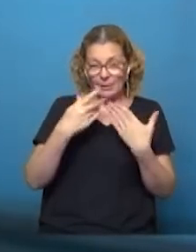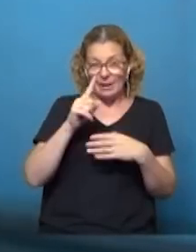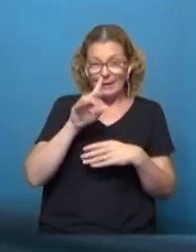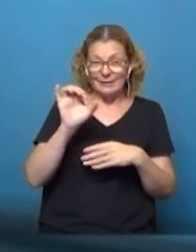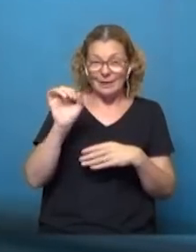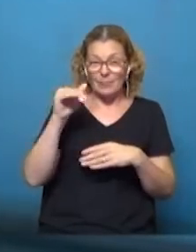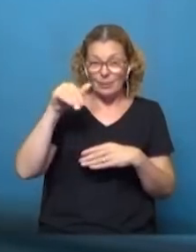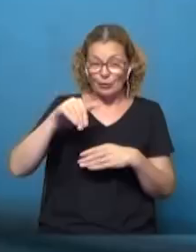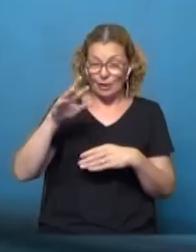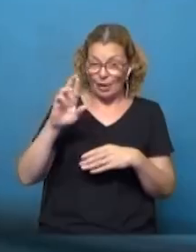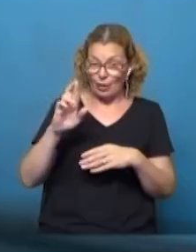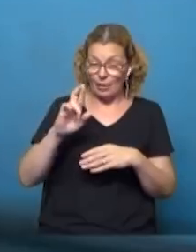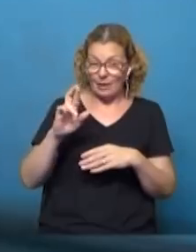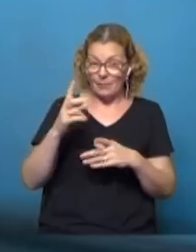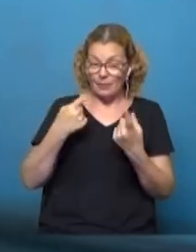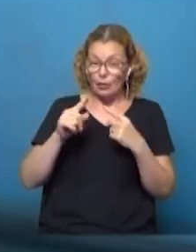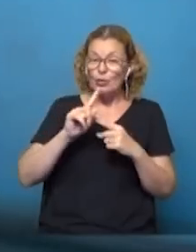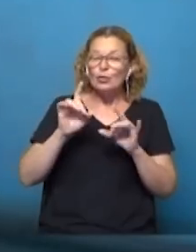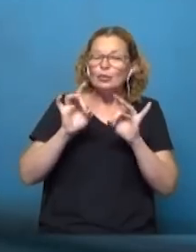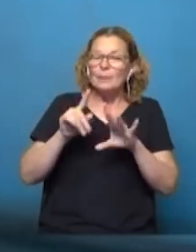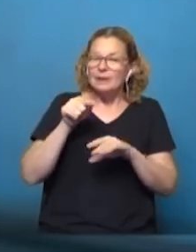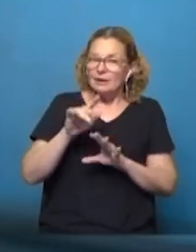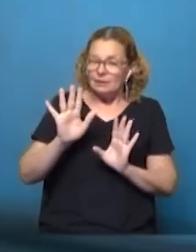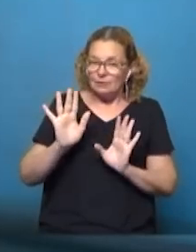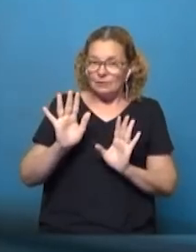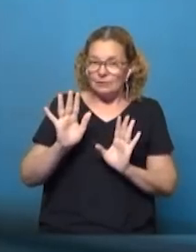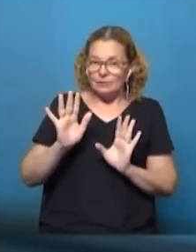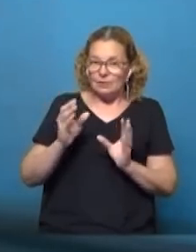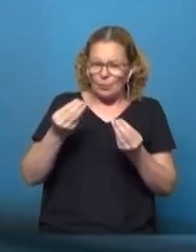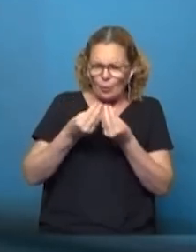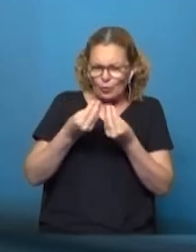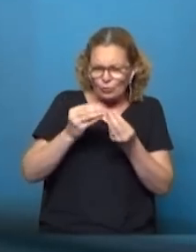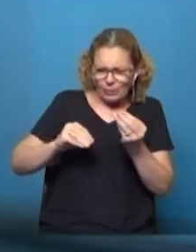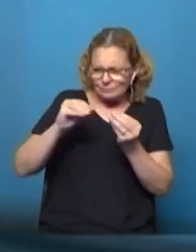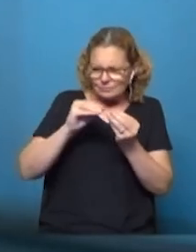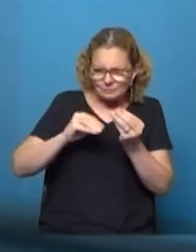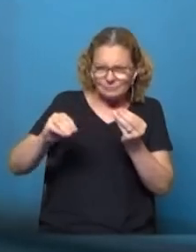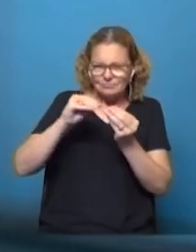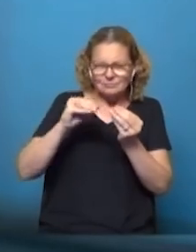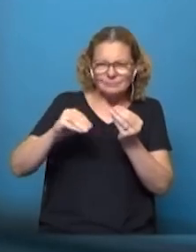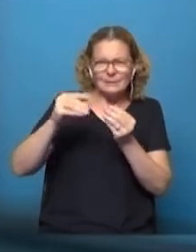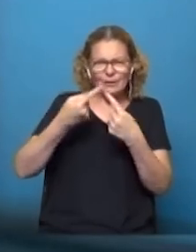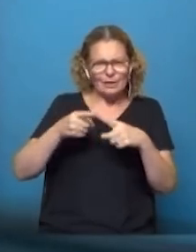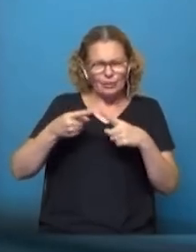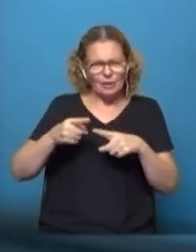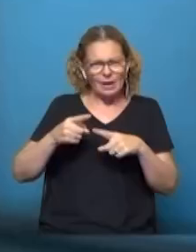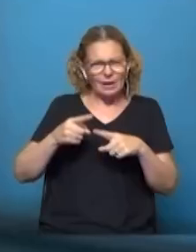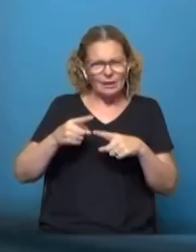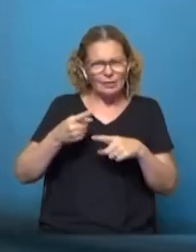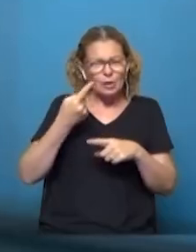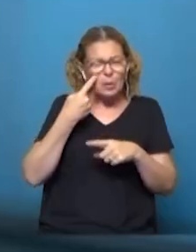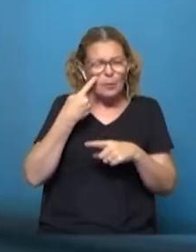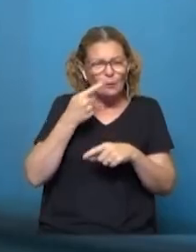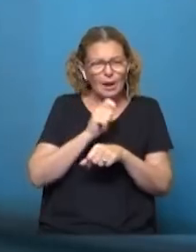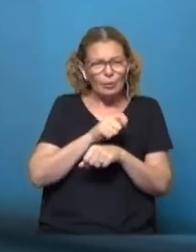dólares Pero además no es solo eso es el cúmulo de cosas y hay cosas que no tiene que comprobar